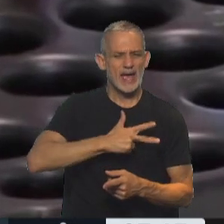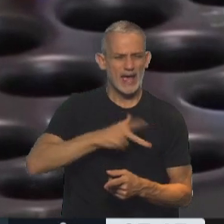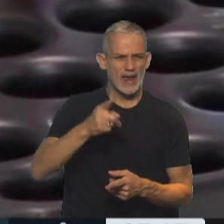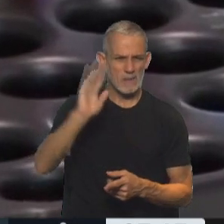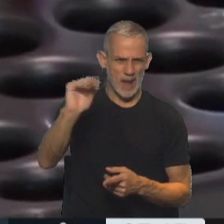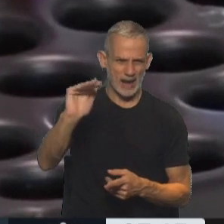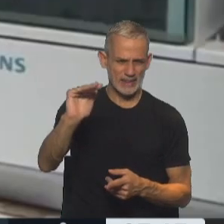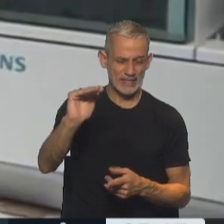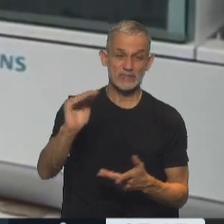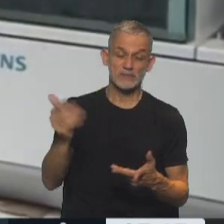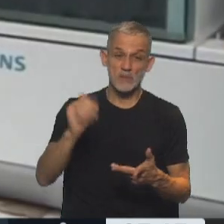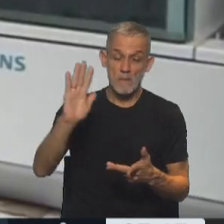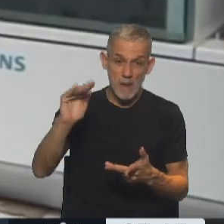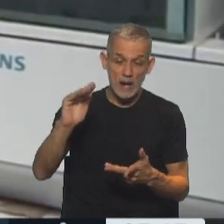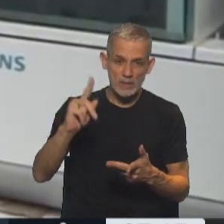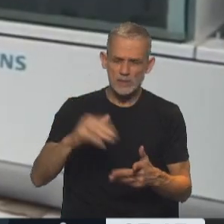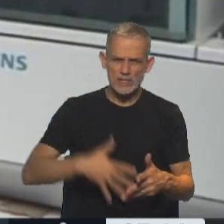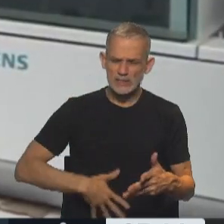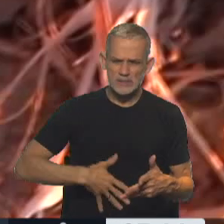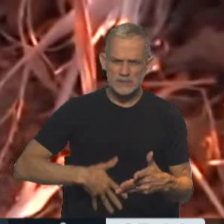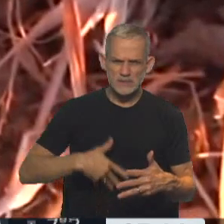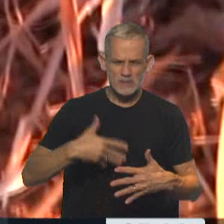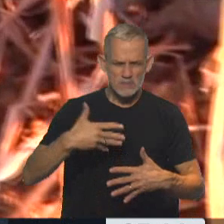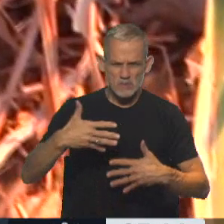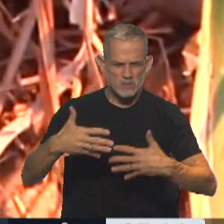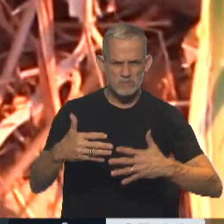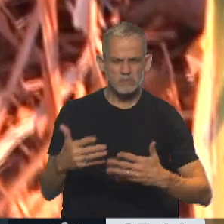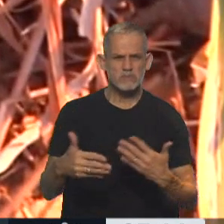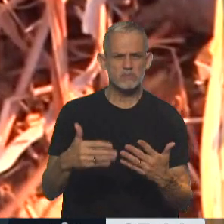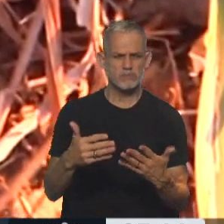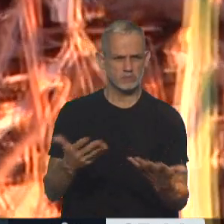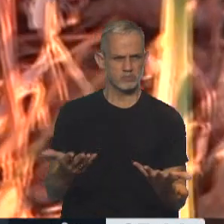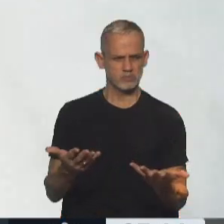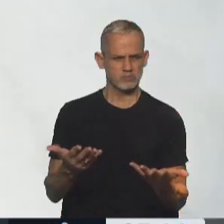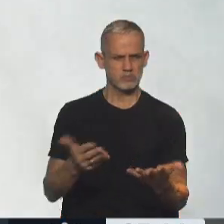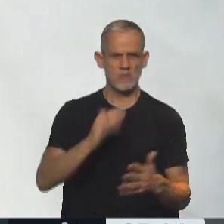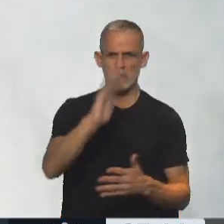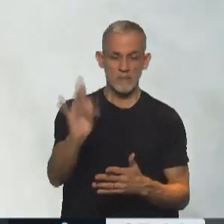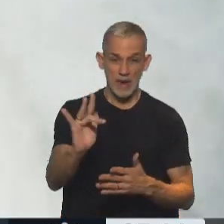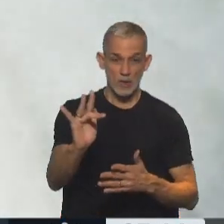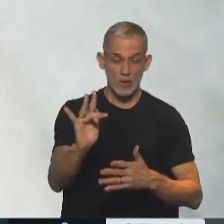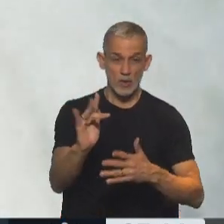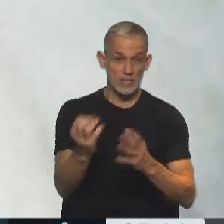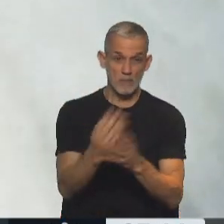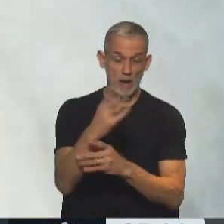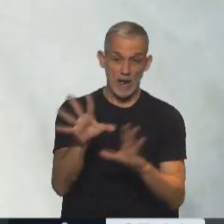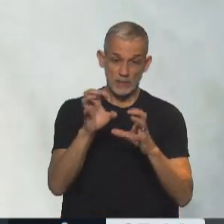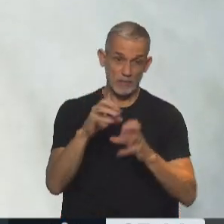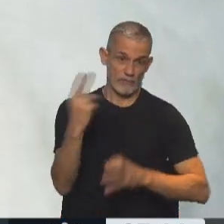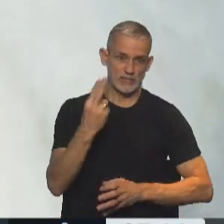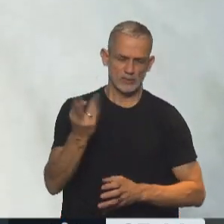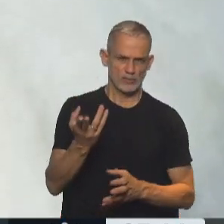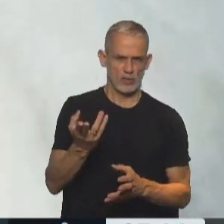martes, y la verdad con una evolución muy tórpida, muy rápida, y el miércoles a primera hora de la mañana